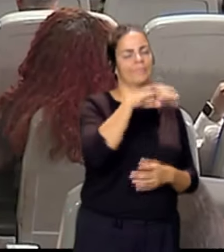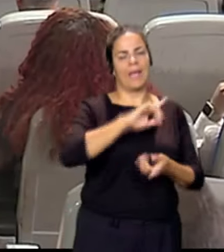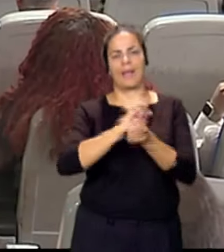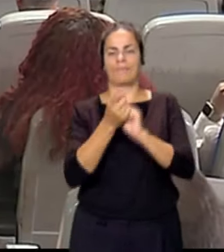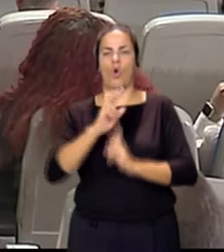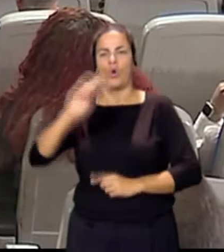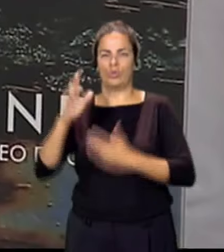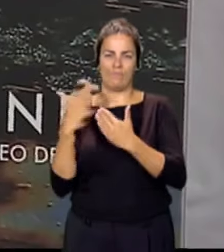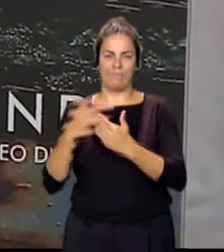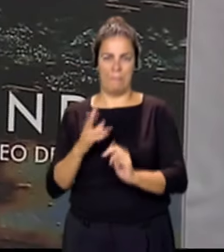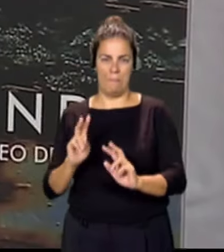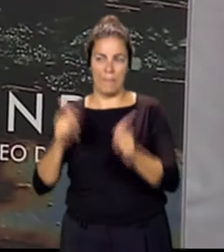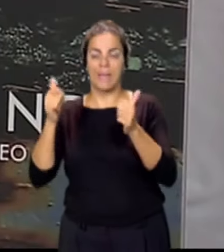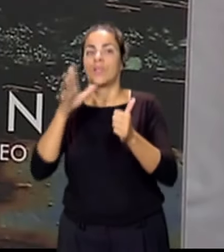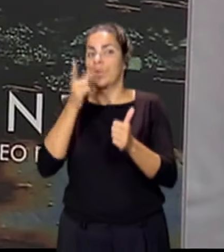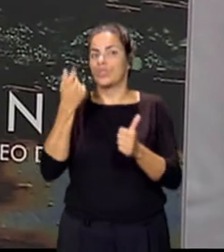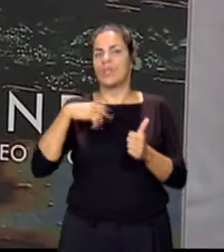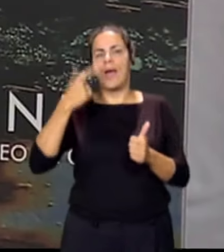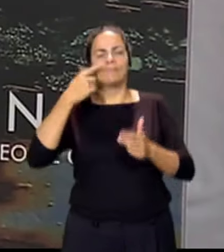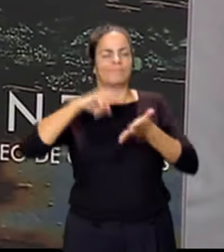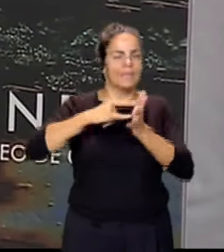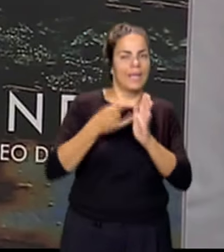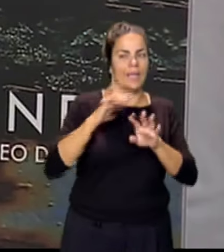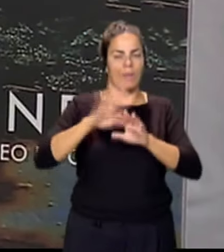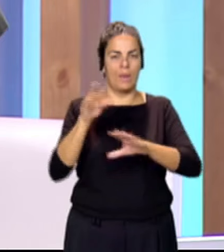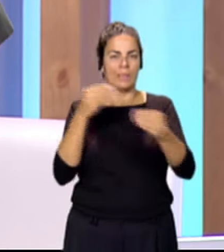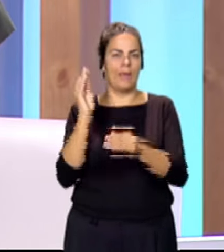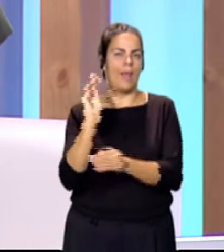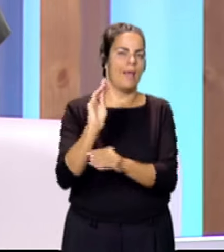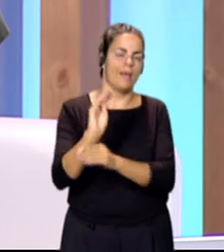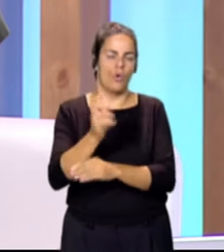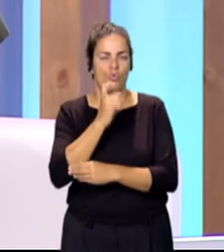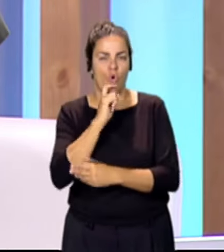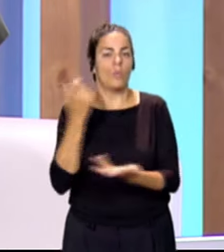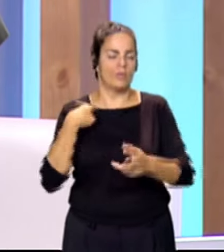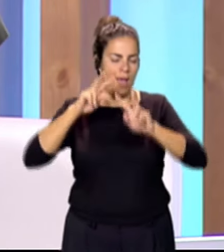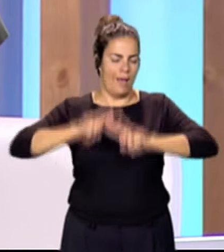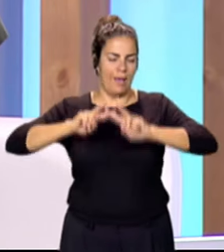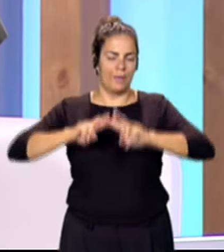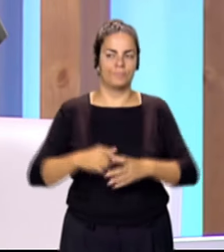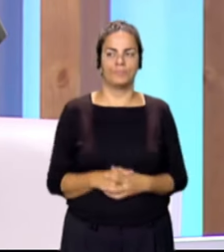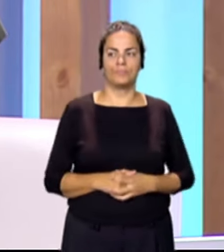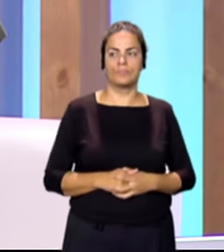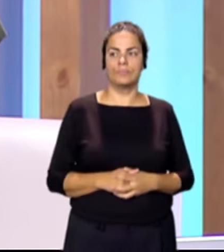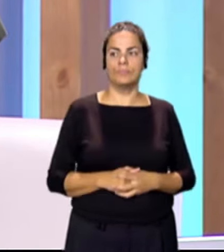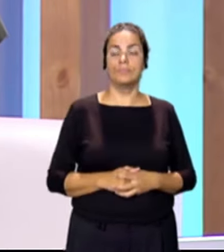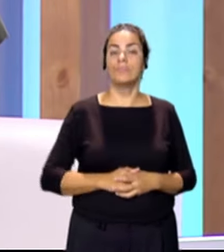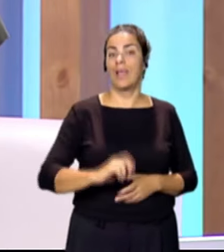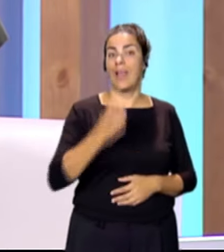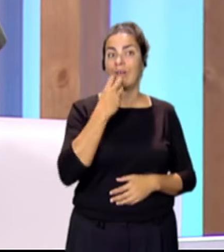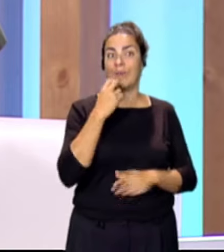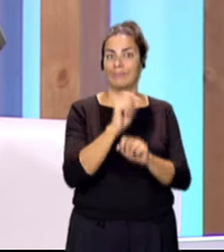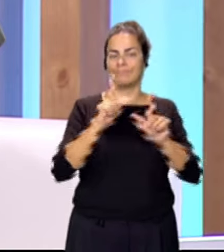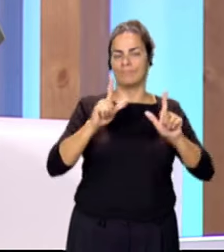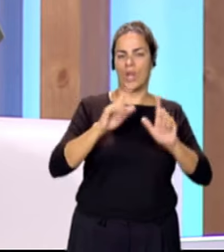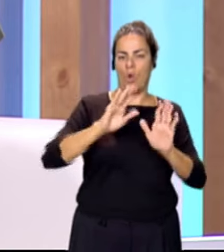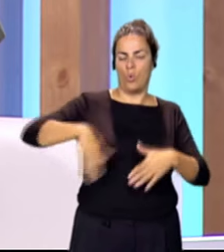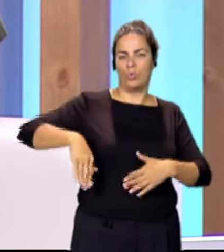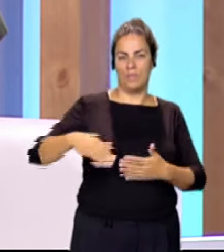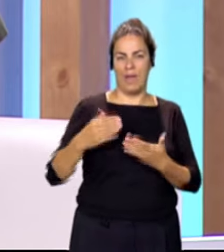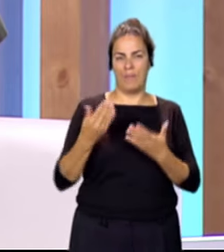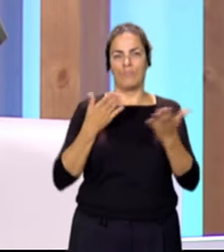estudia nuevas técnicas para preservar los materiales la gomera protagoniza La última publicación oficial de la UNESCO y lo